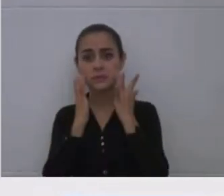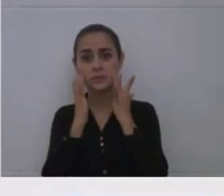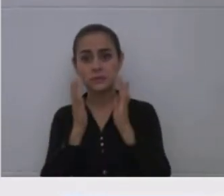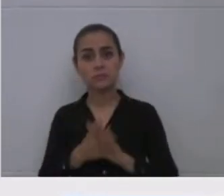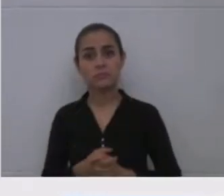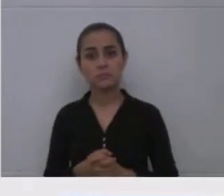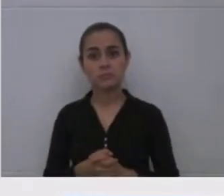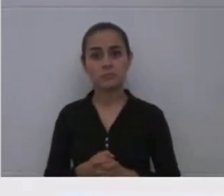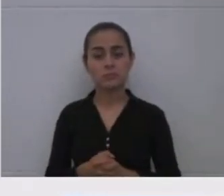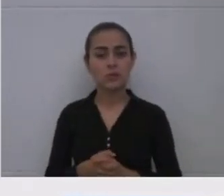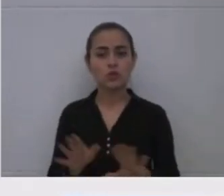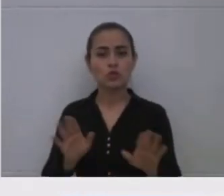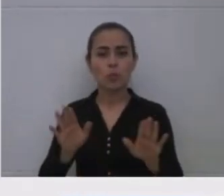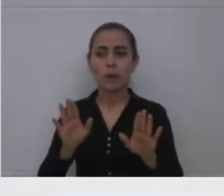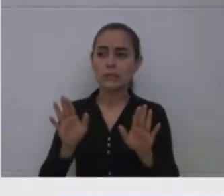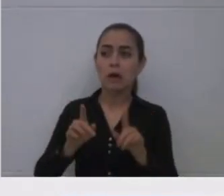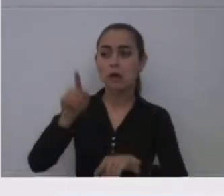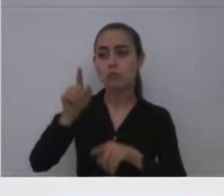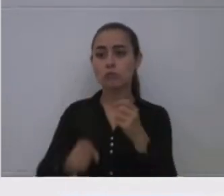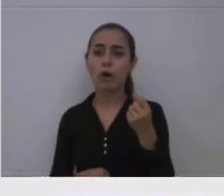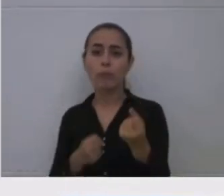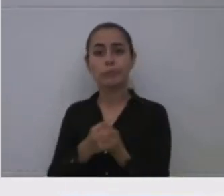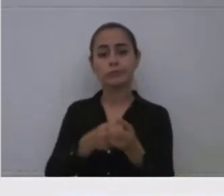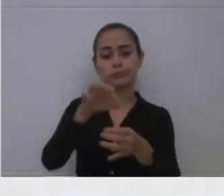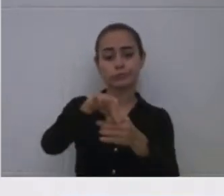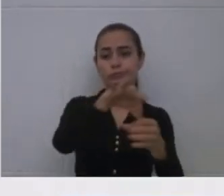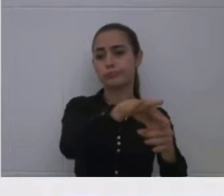unas cuantas proposiciones y nos íbamos.